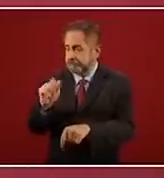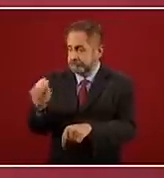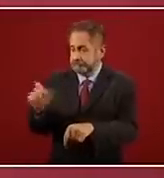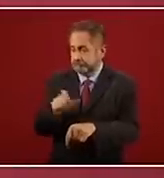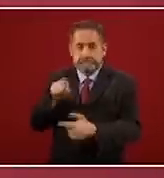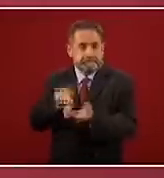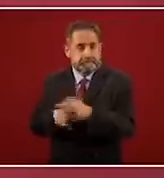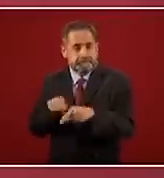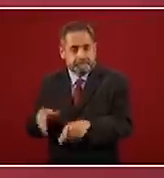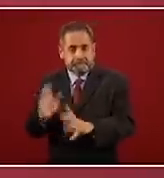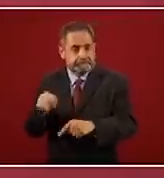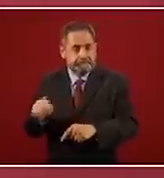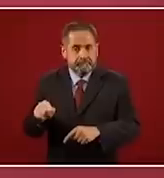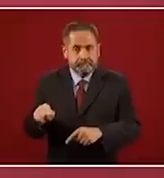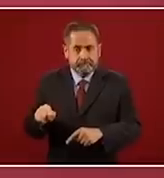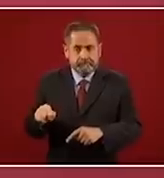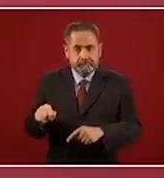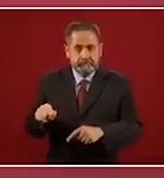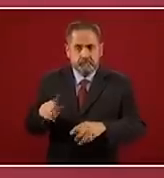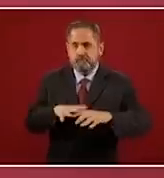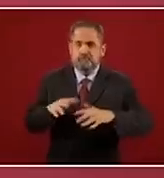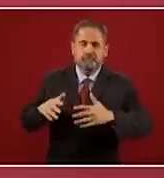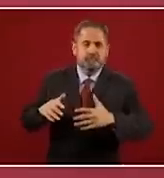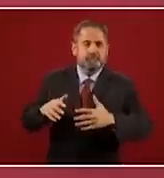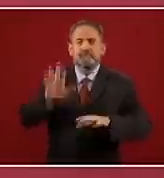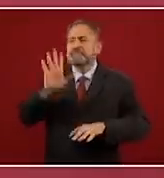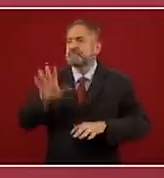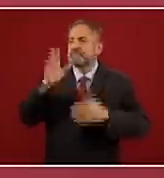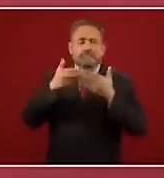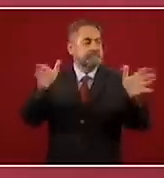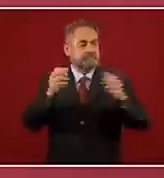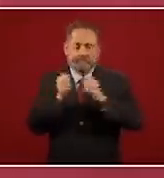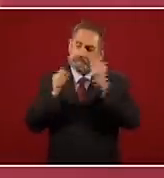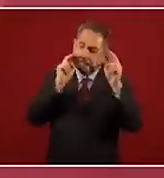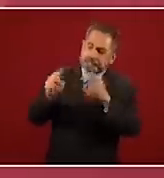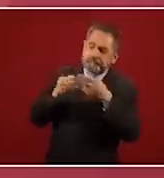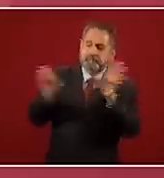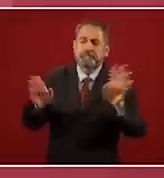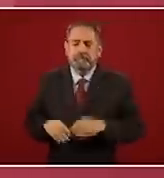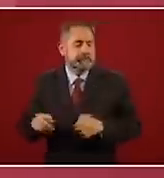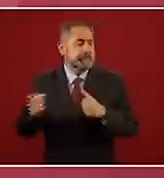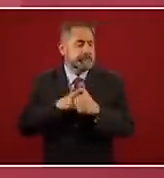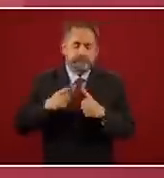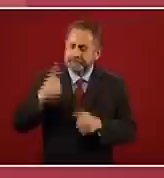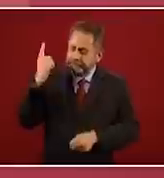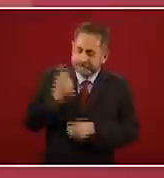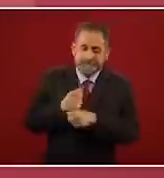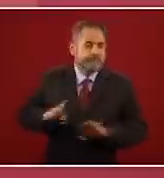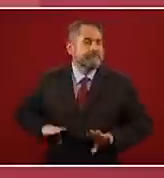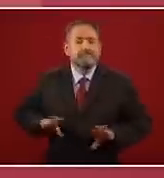se maneja como una empresa pública y se pone por delante el interés